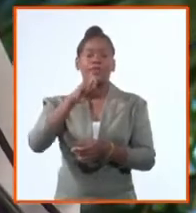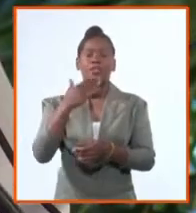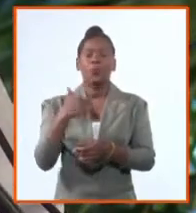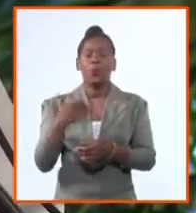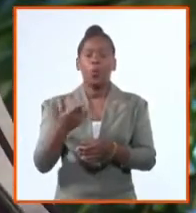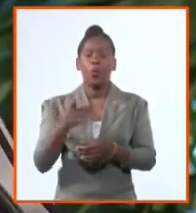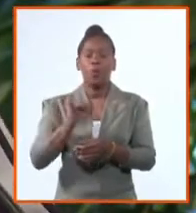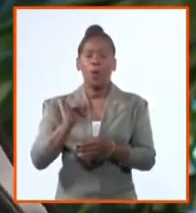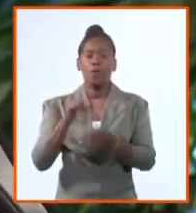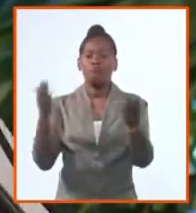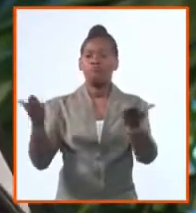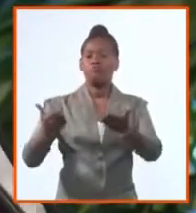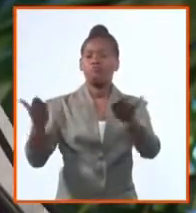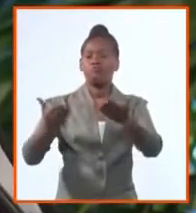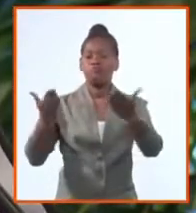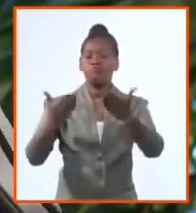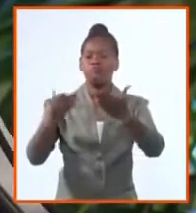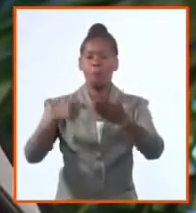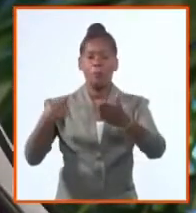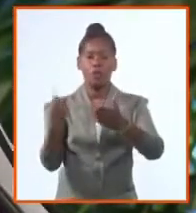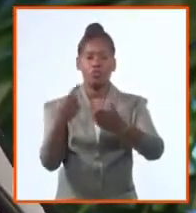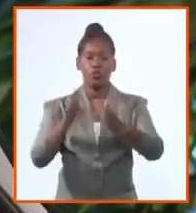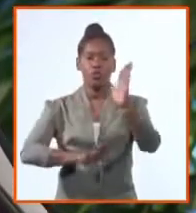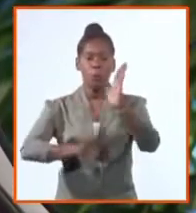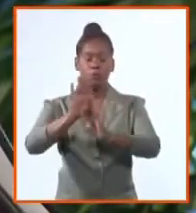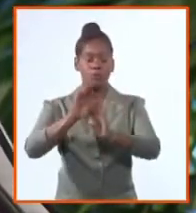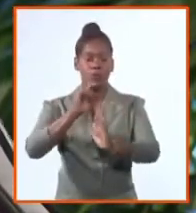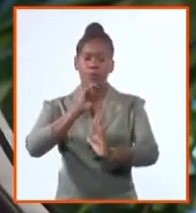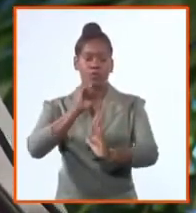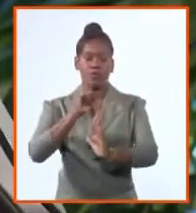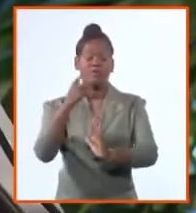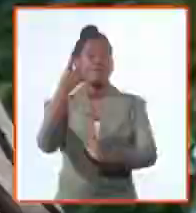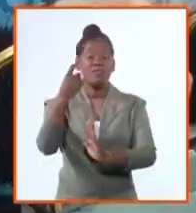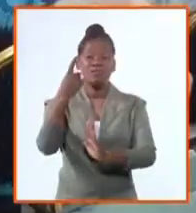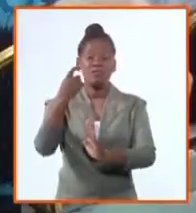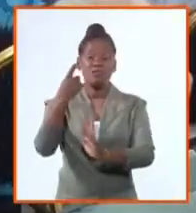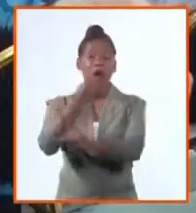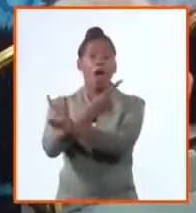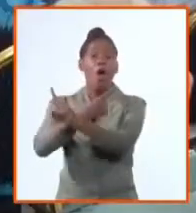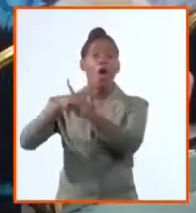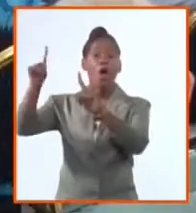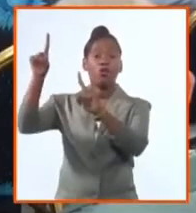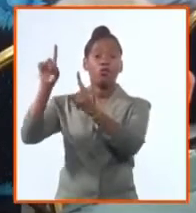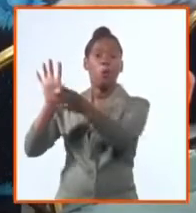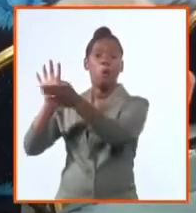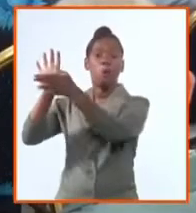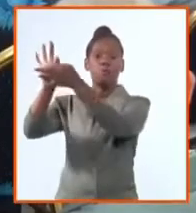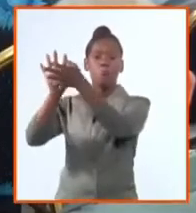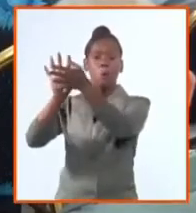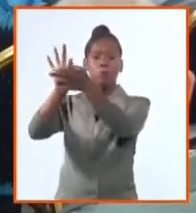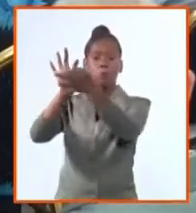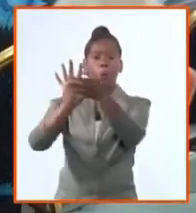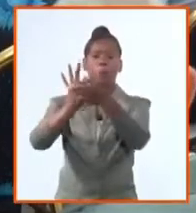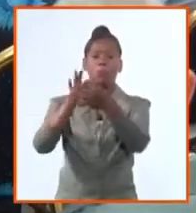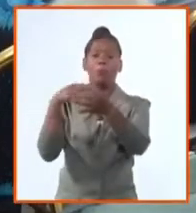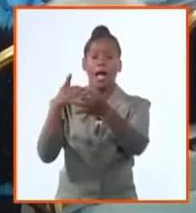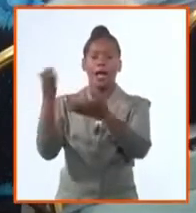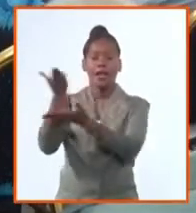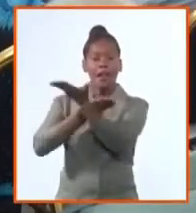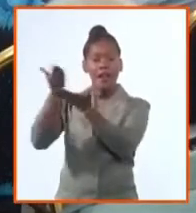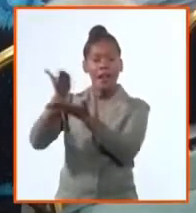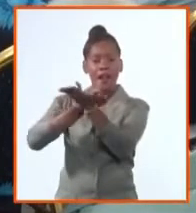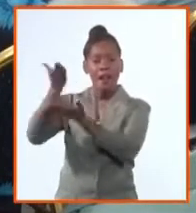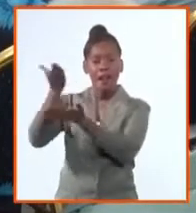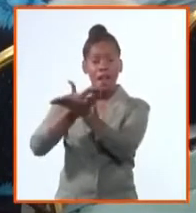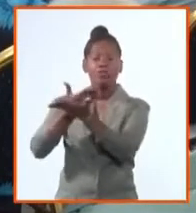para por sí mismo dar los recursos que requiere el desarrollo. Requerimos financiamiento externo. Y hoy día tenemos un cierre